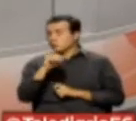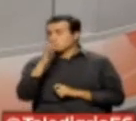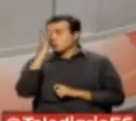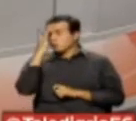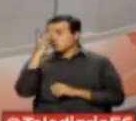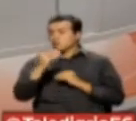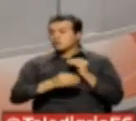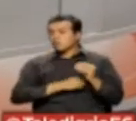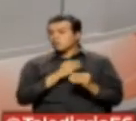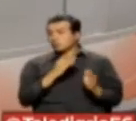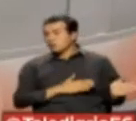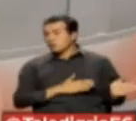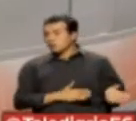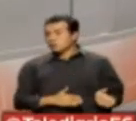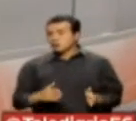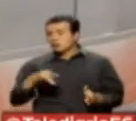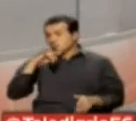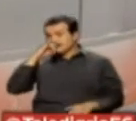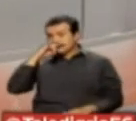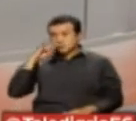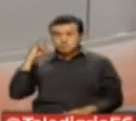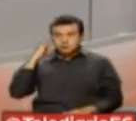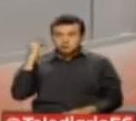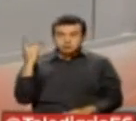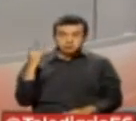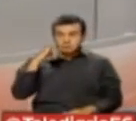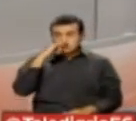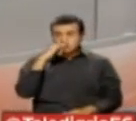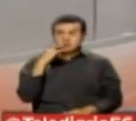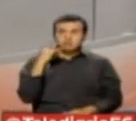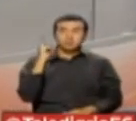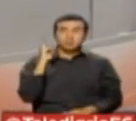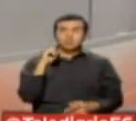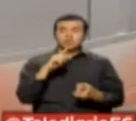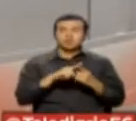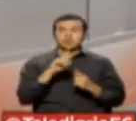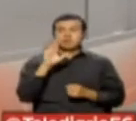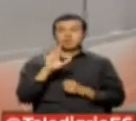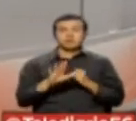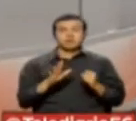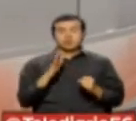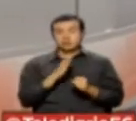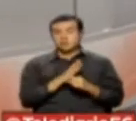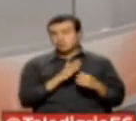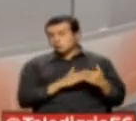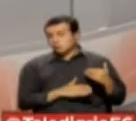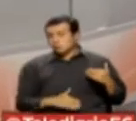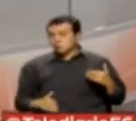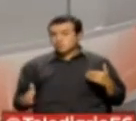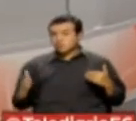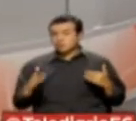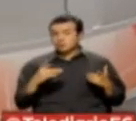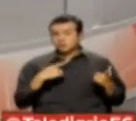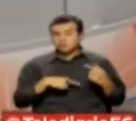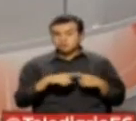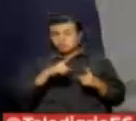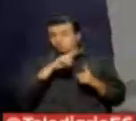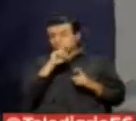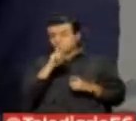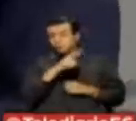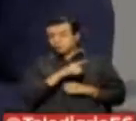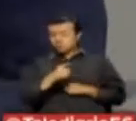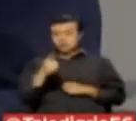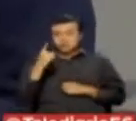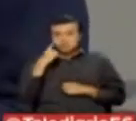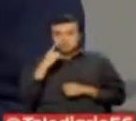estamos haciendo por los niños por los niños de 1 a 5 años para volver a insistir en ello